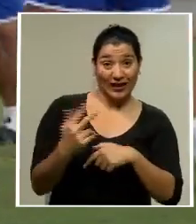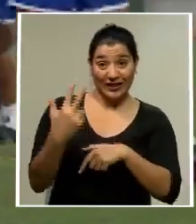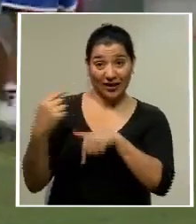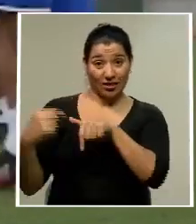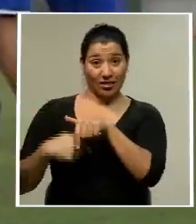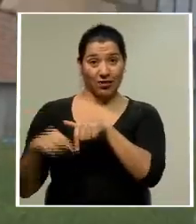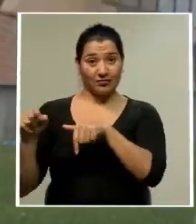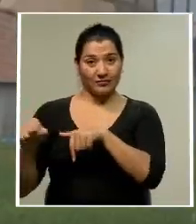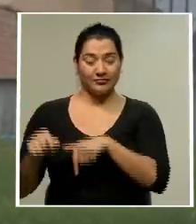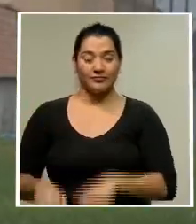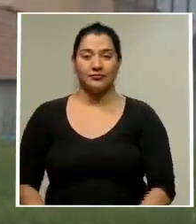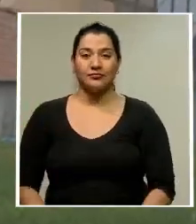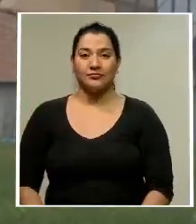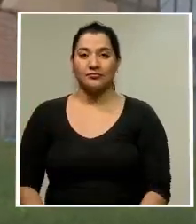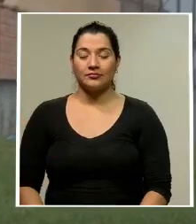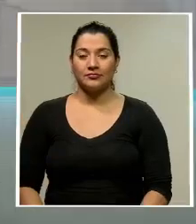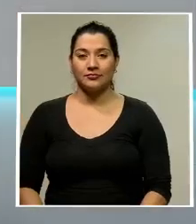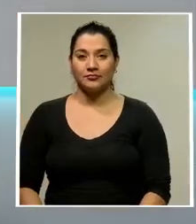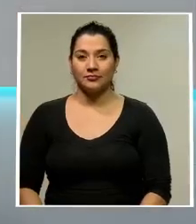Surinam.